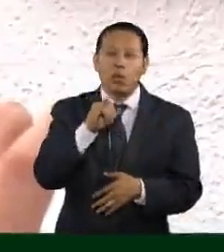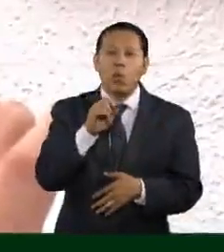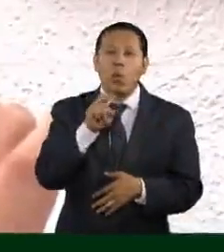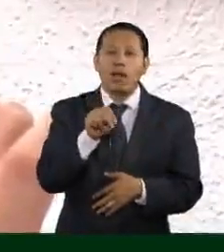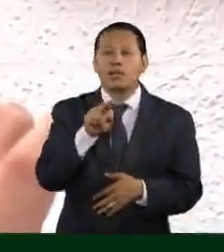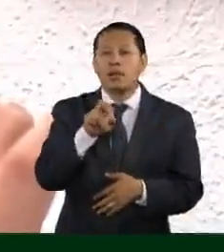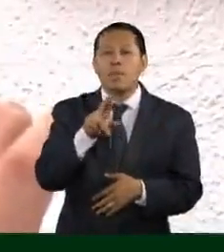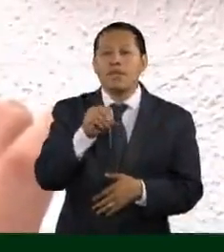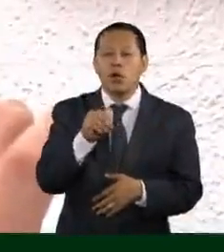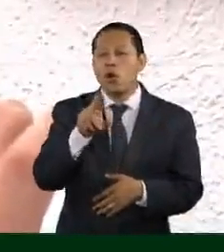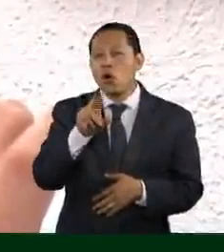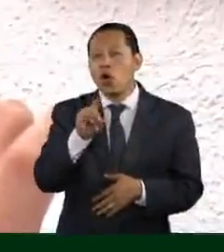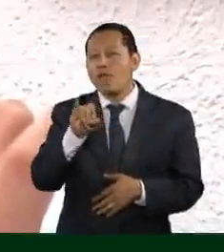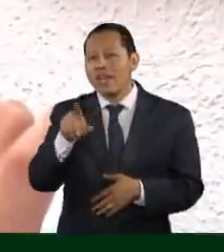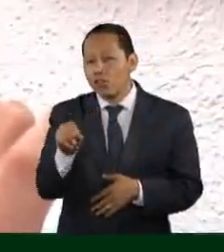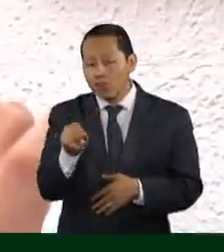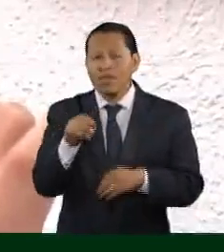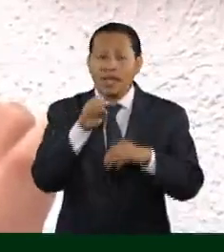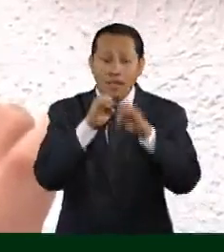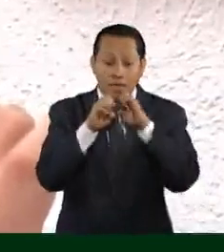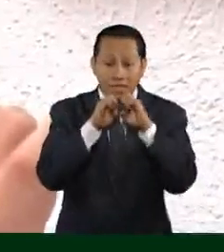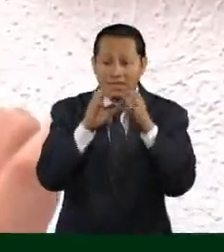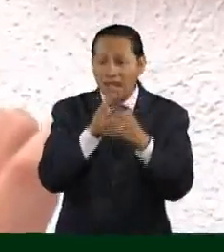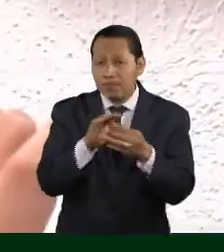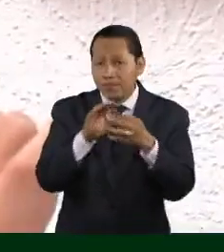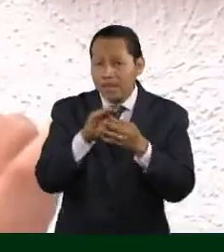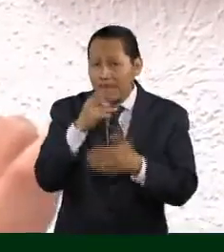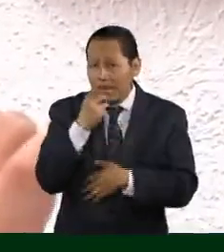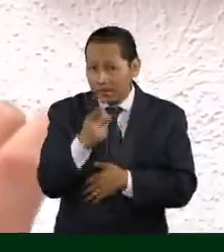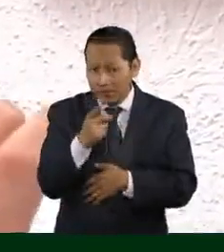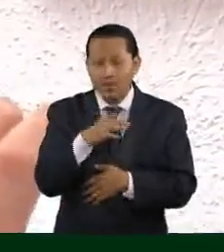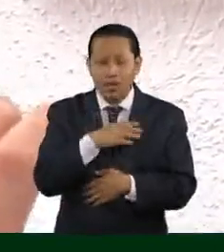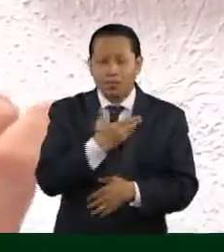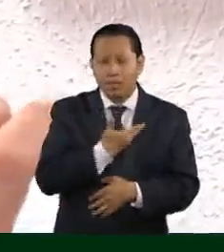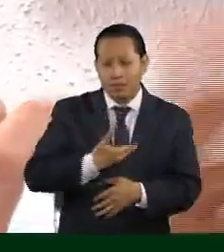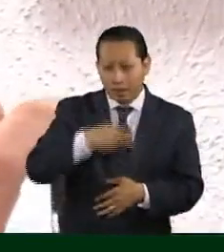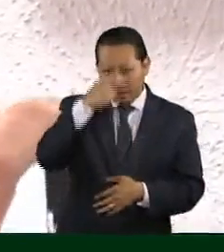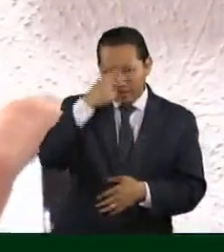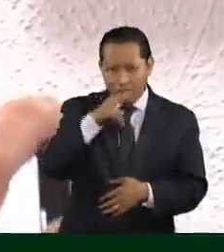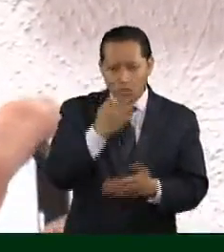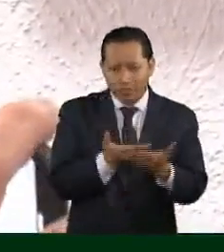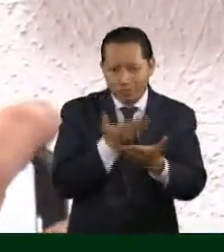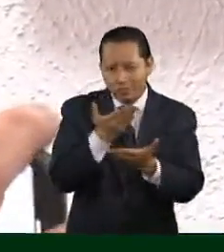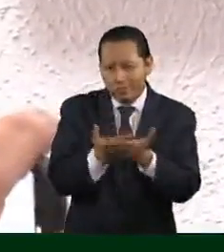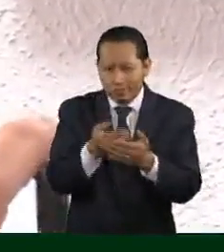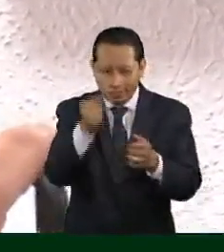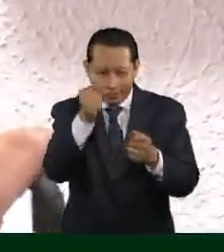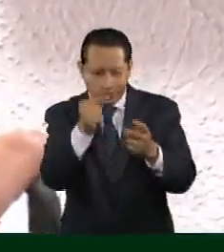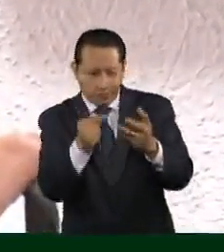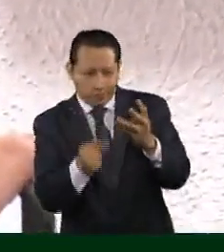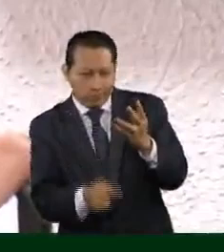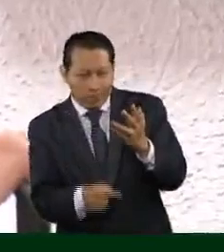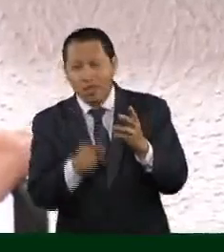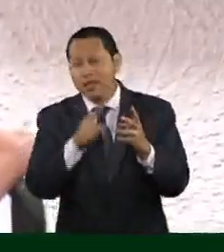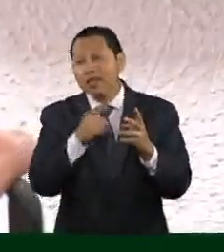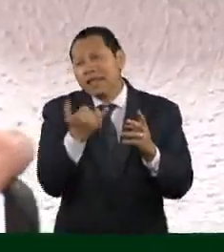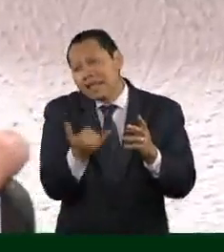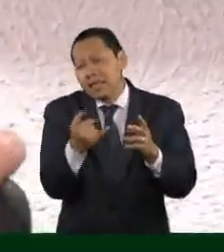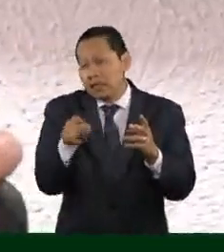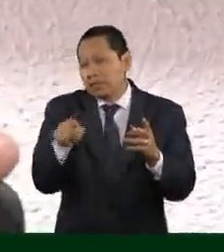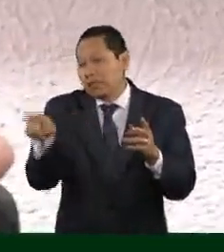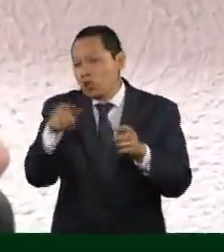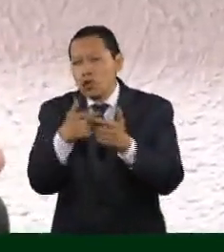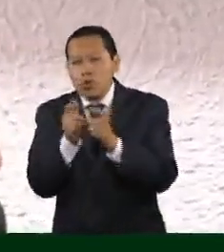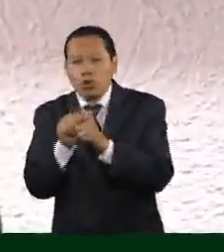Robledo, informó en entrevista a medios que en el análisis de las iniciativas del Ejecutivo Federal y de los distintos grupos parlamentarios